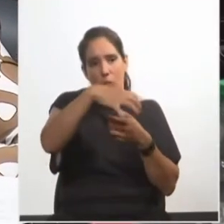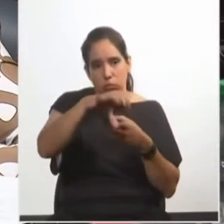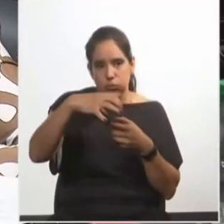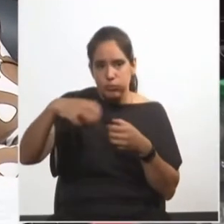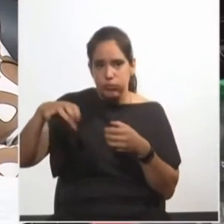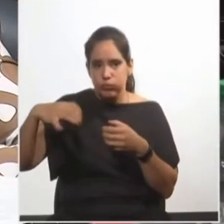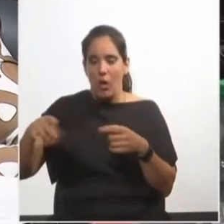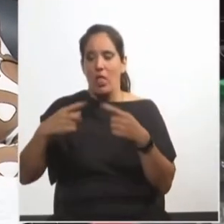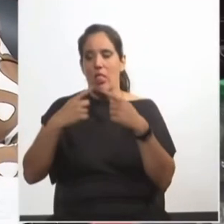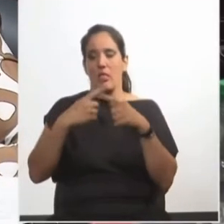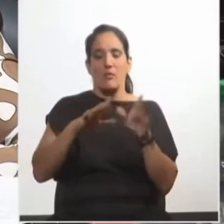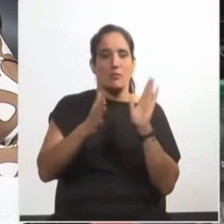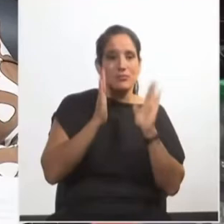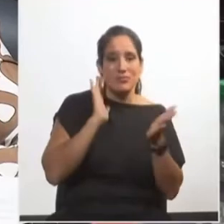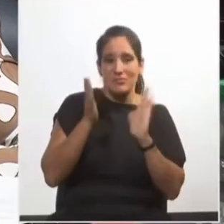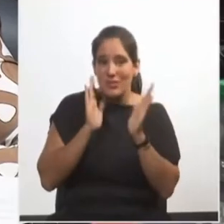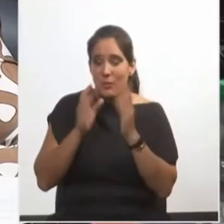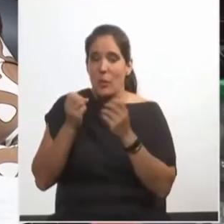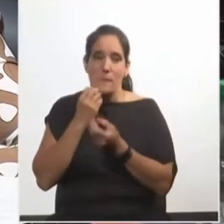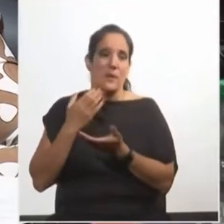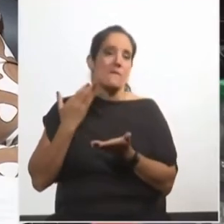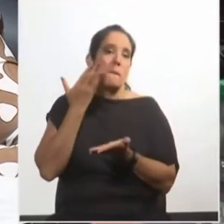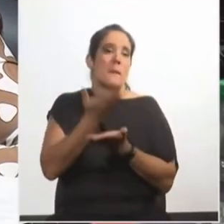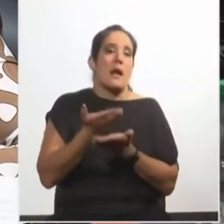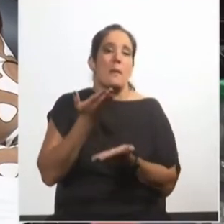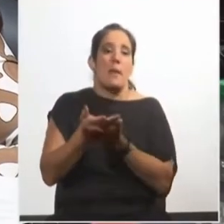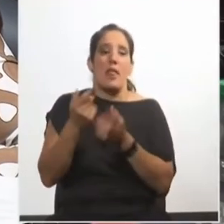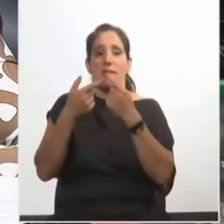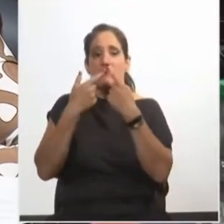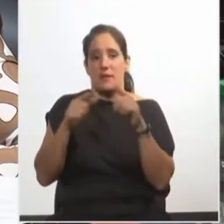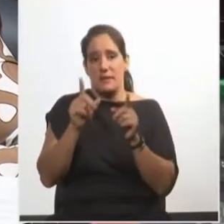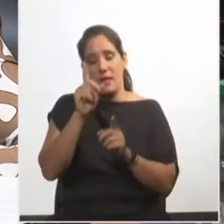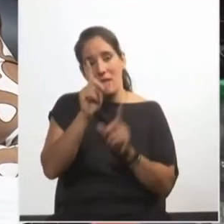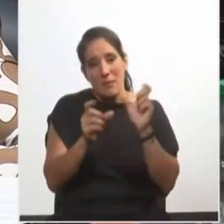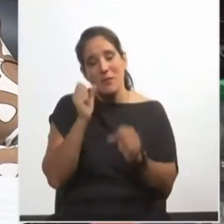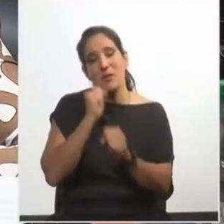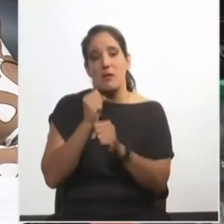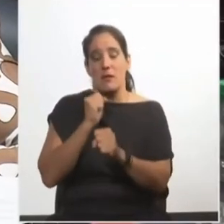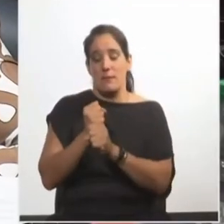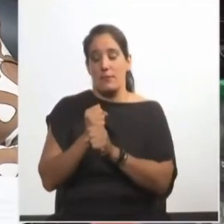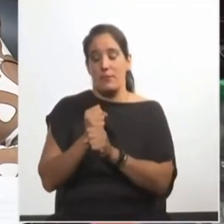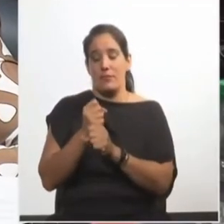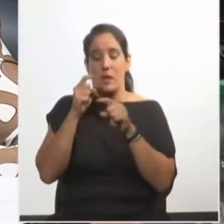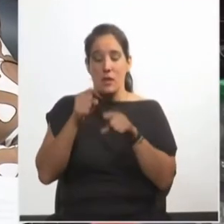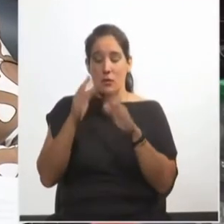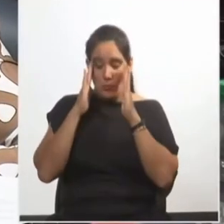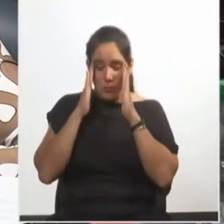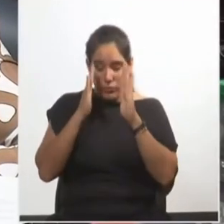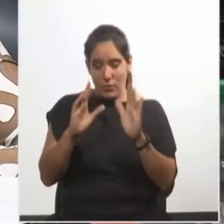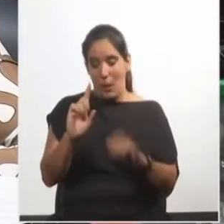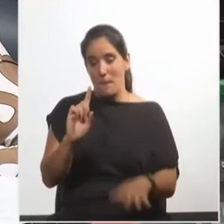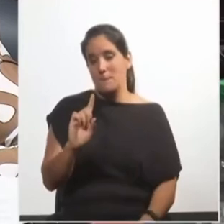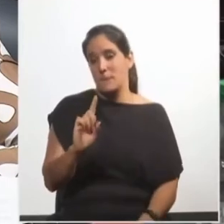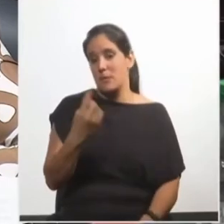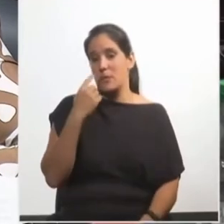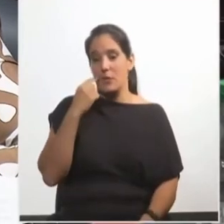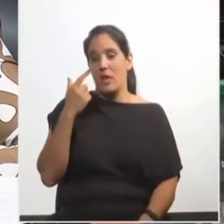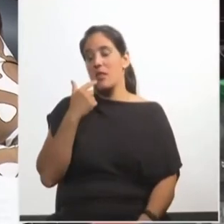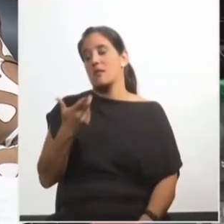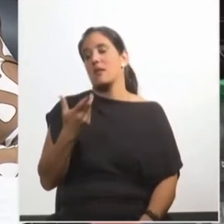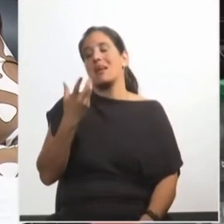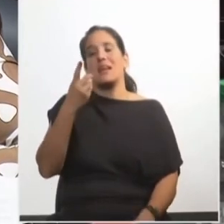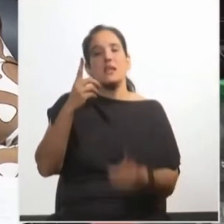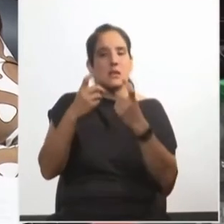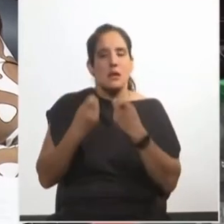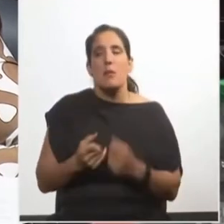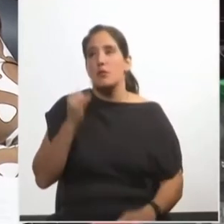distintos tratamientos y beneficios para los trabajadores. Y ese es otro aspecto central que justifica la necesidad